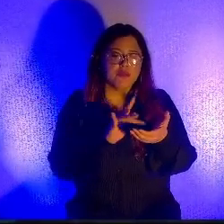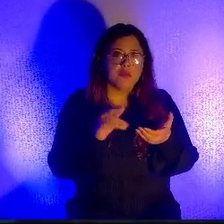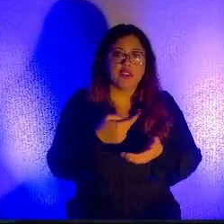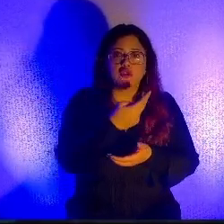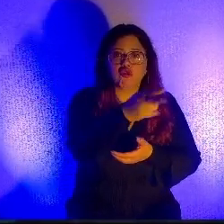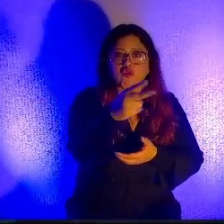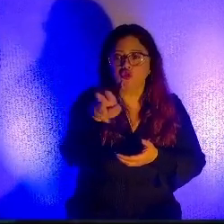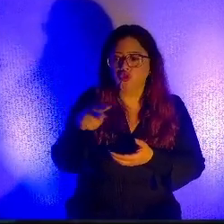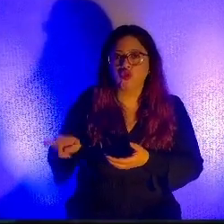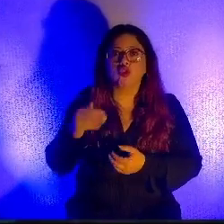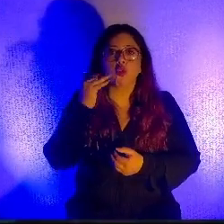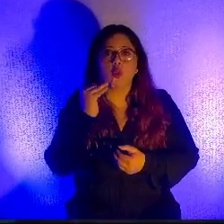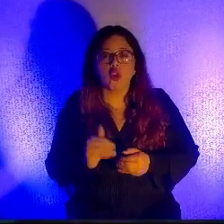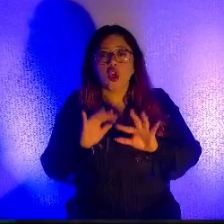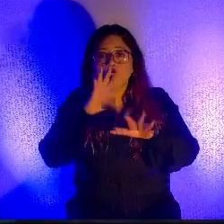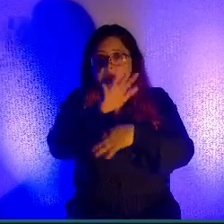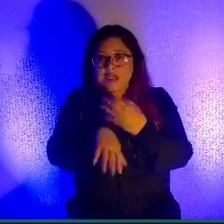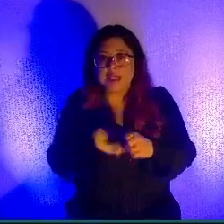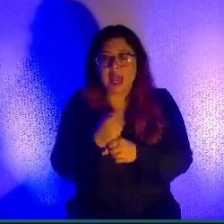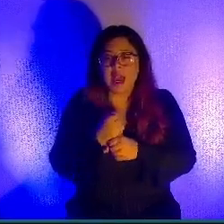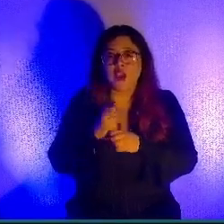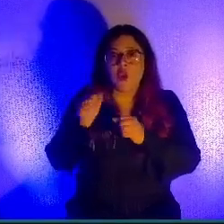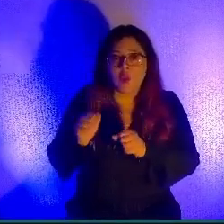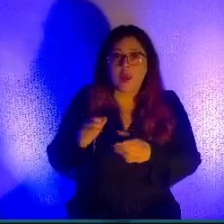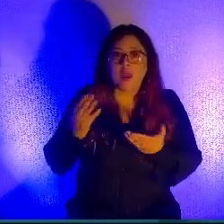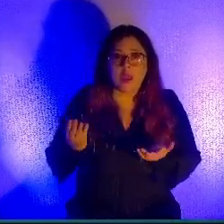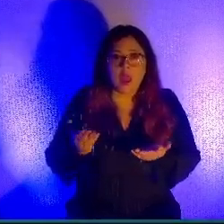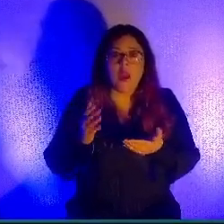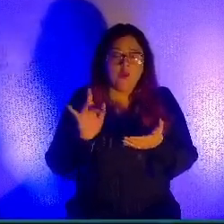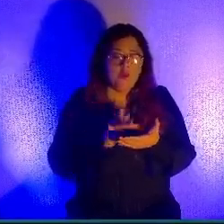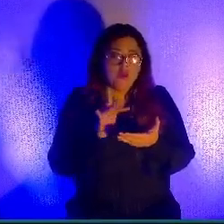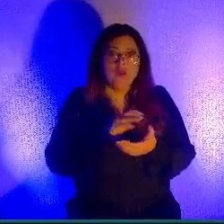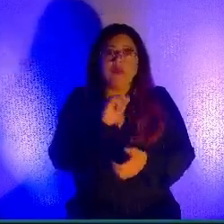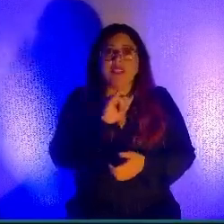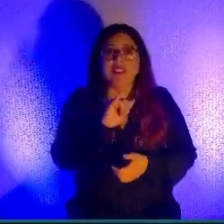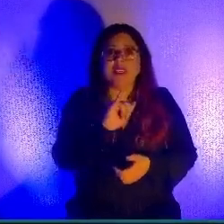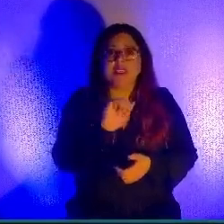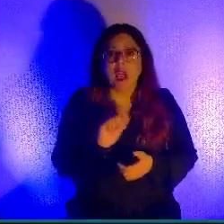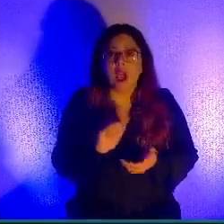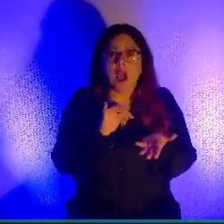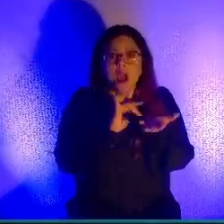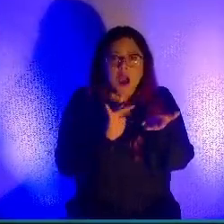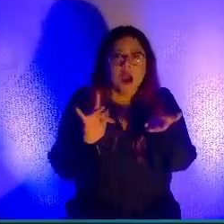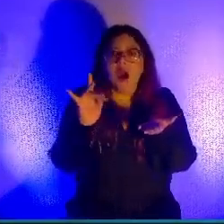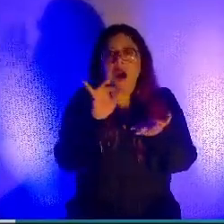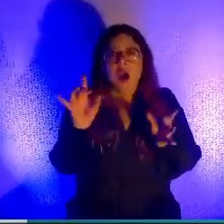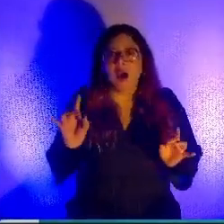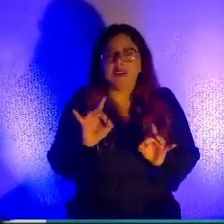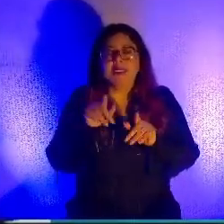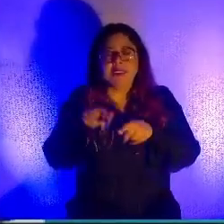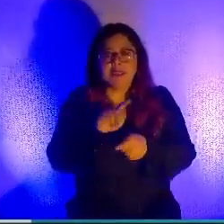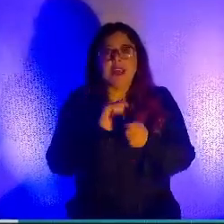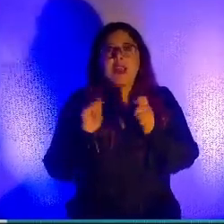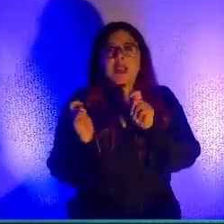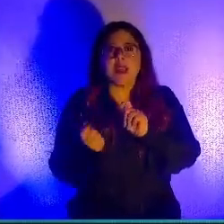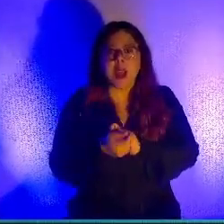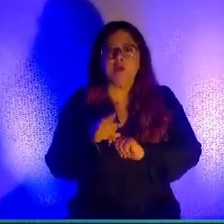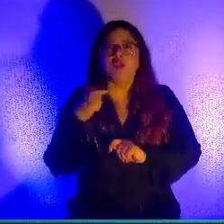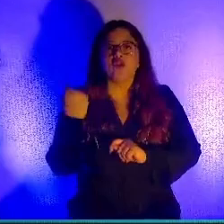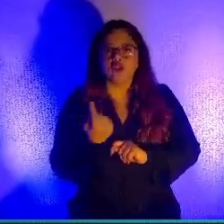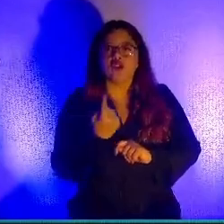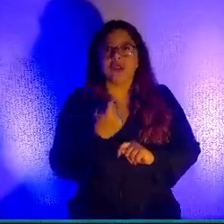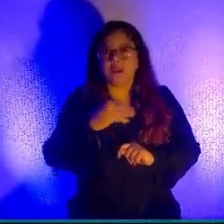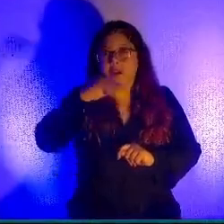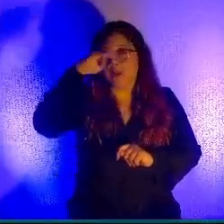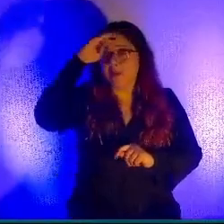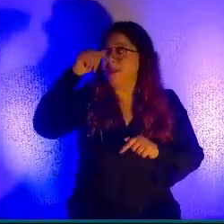ustedes un niño de 10 años hoy puede empezar a utilizar e así Este es el cambio que estamos viviendo